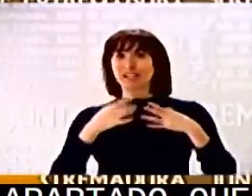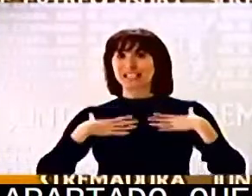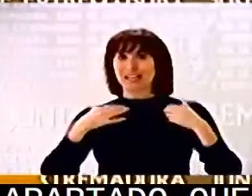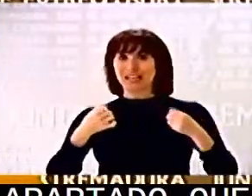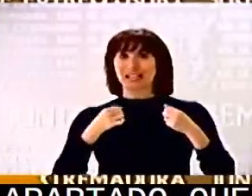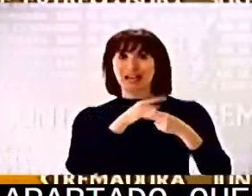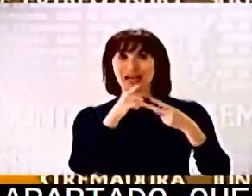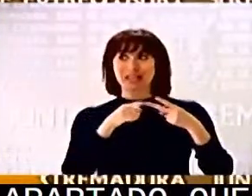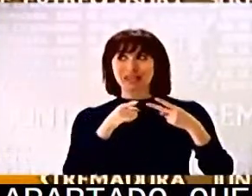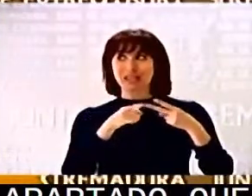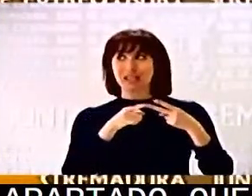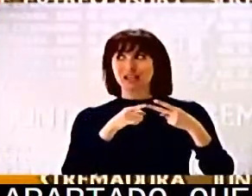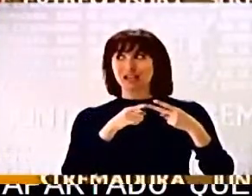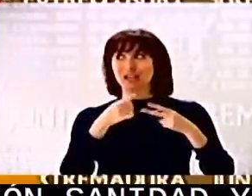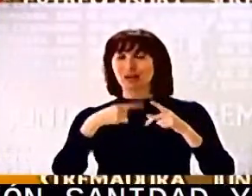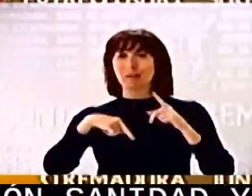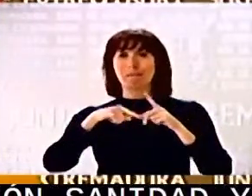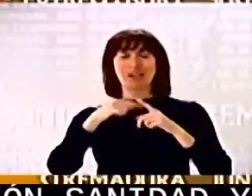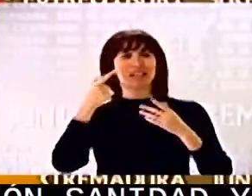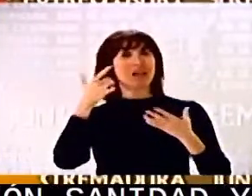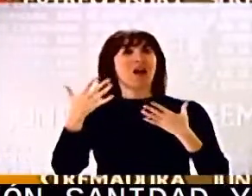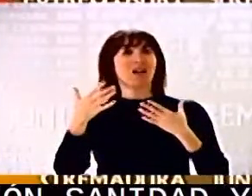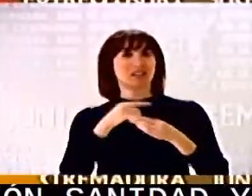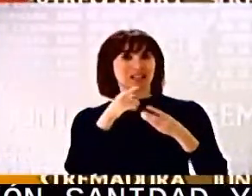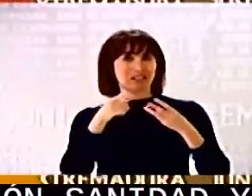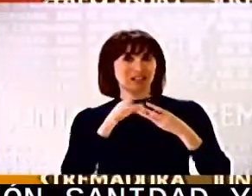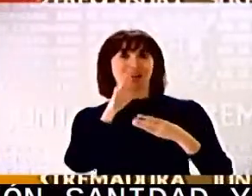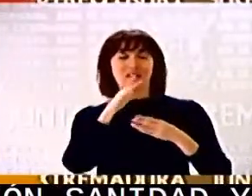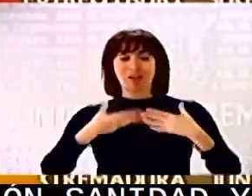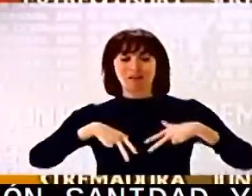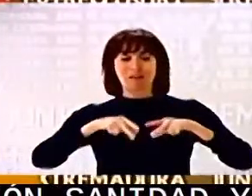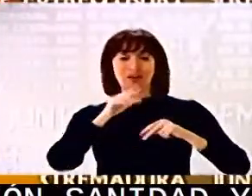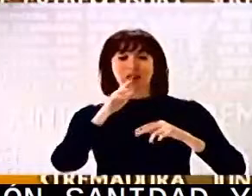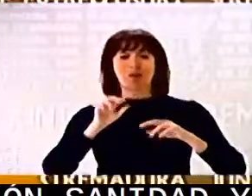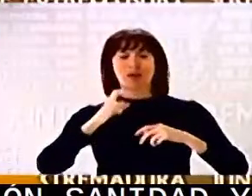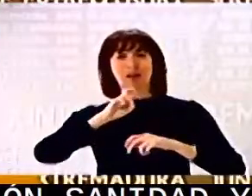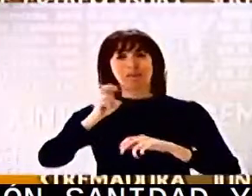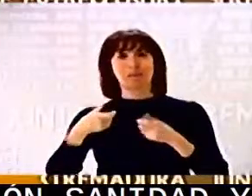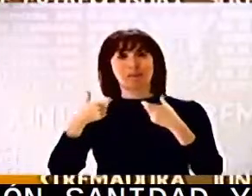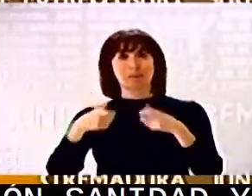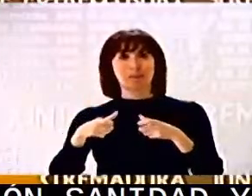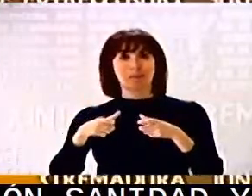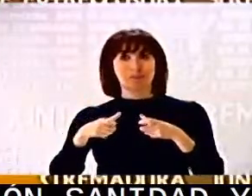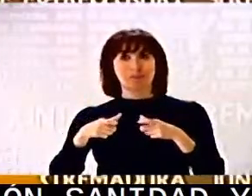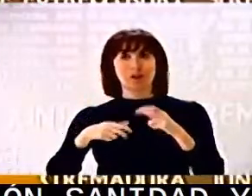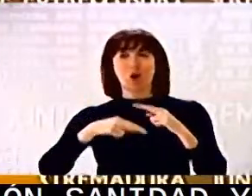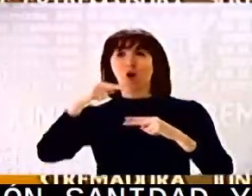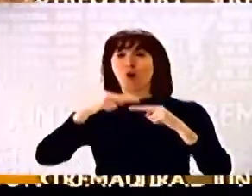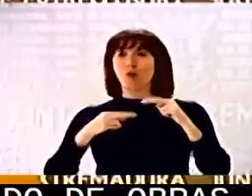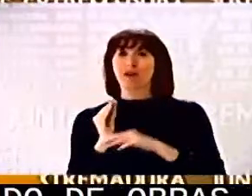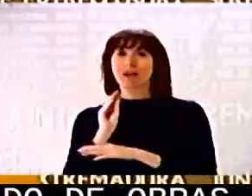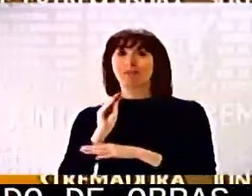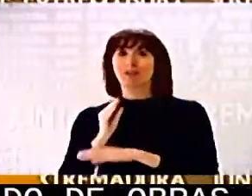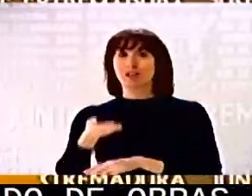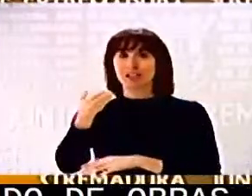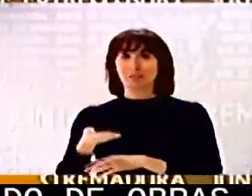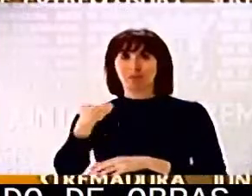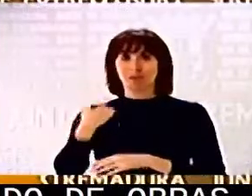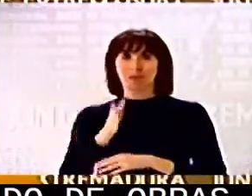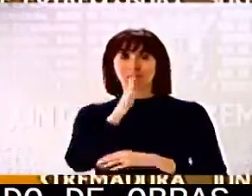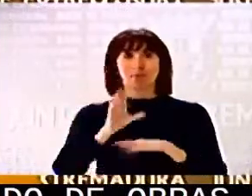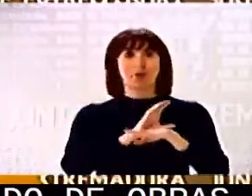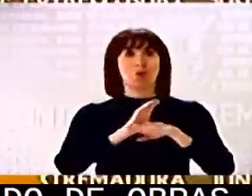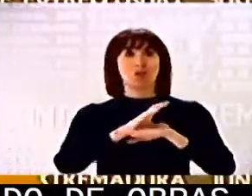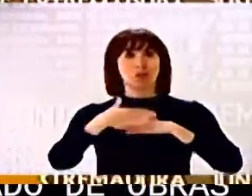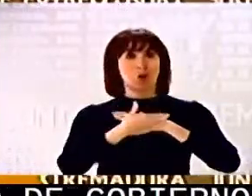sanidad y artes escénicas, para pasarme al apartado de obras e inversiones importantes que el Consejo